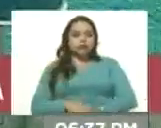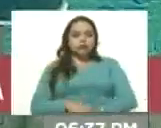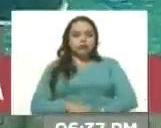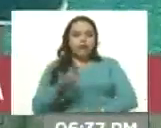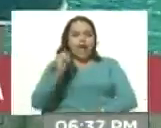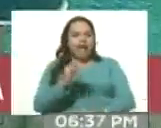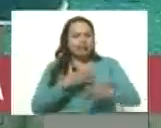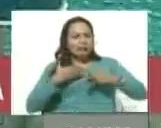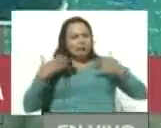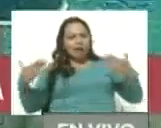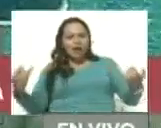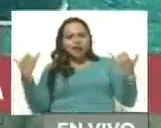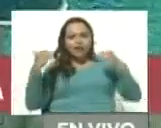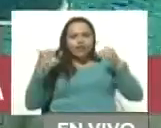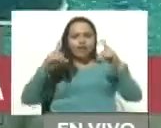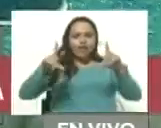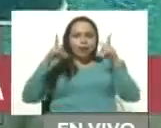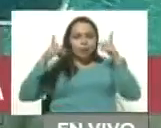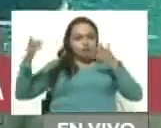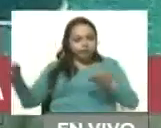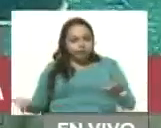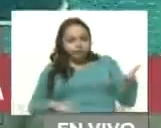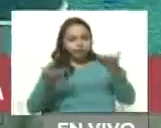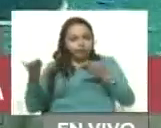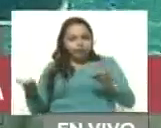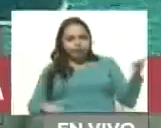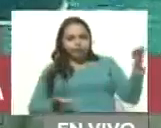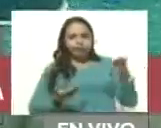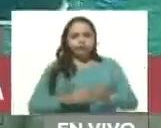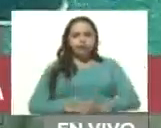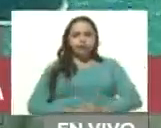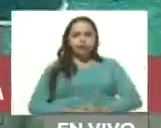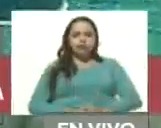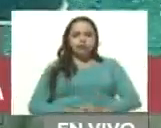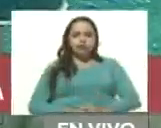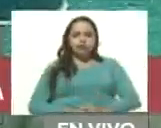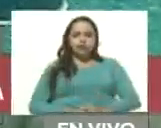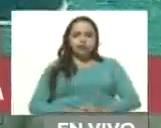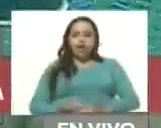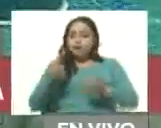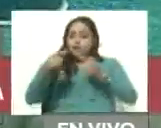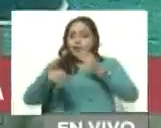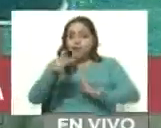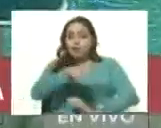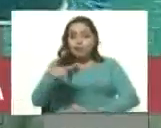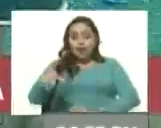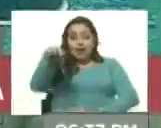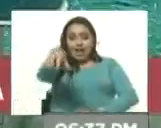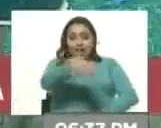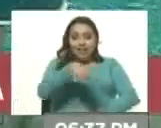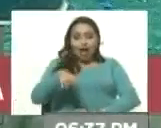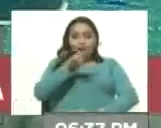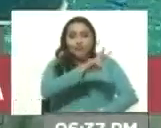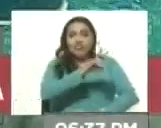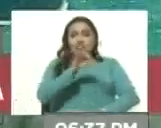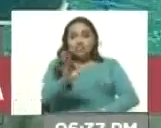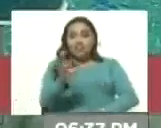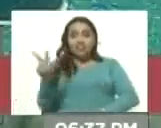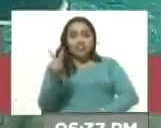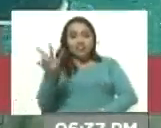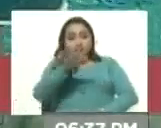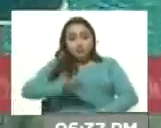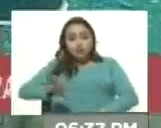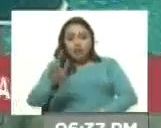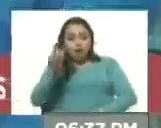una gran fiesta en la guaira recibiendo a nuestro compatriota de todos los estados los 23 estados tienen presencia en el